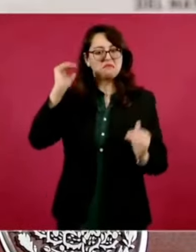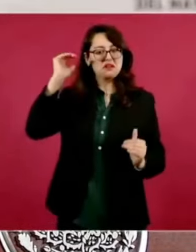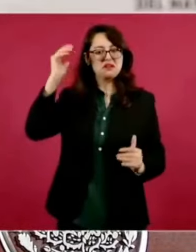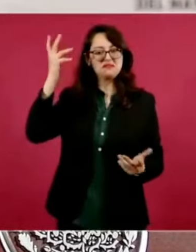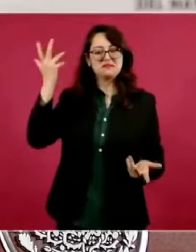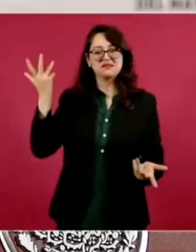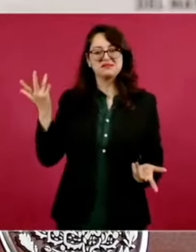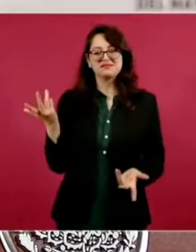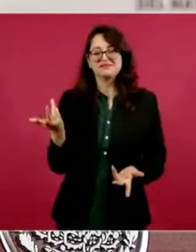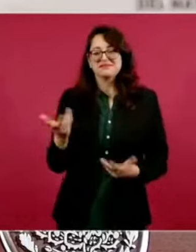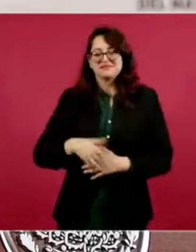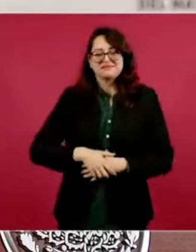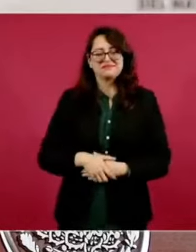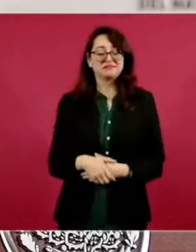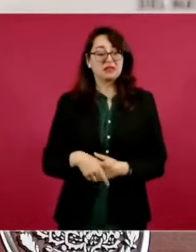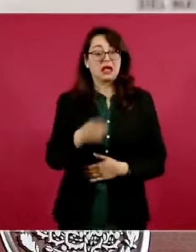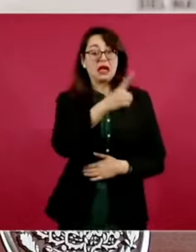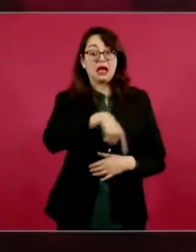Entonces ya no